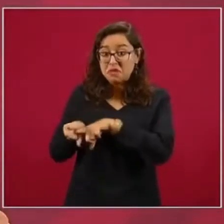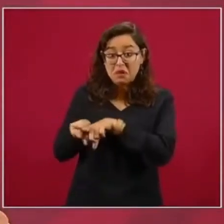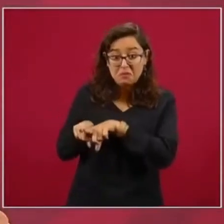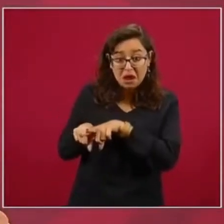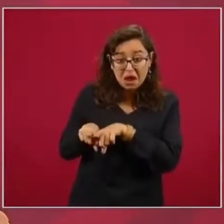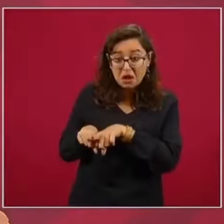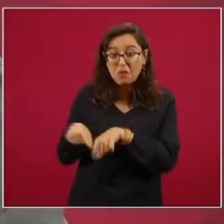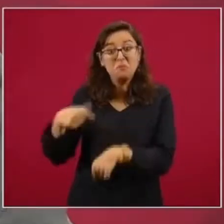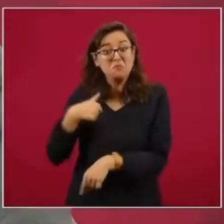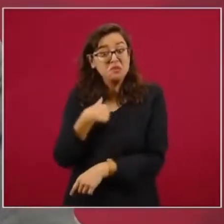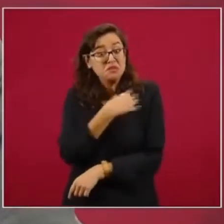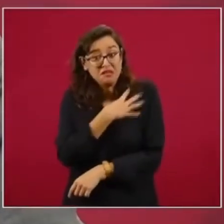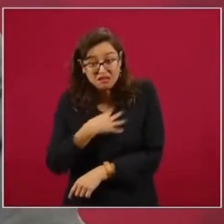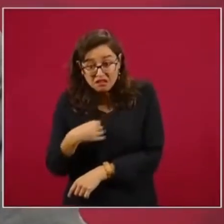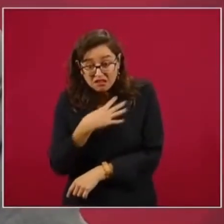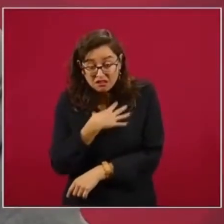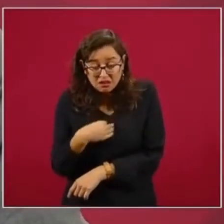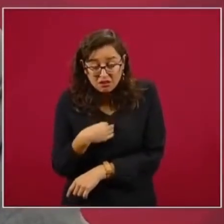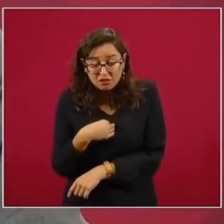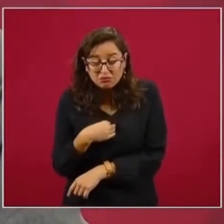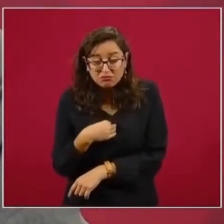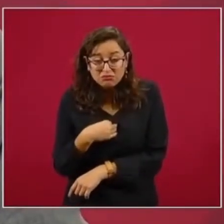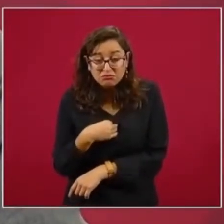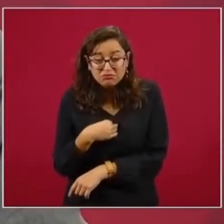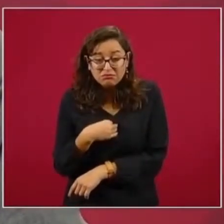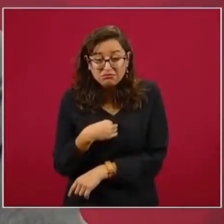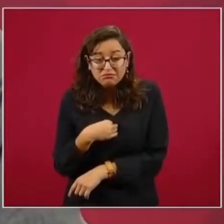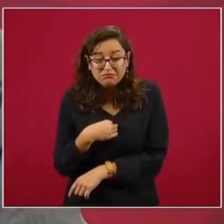puede ser un hijo mío.